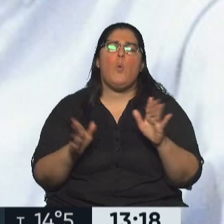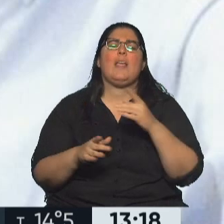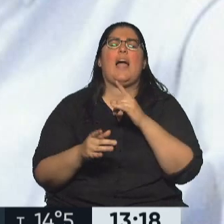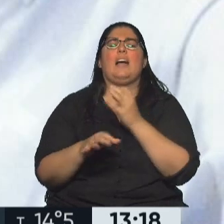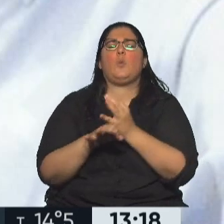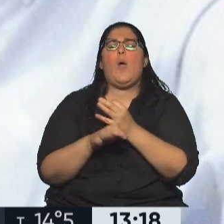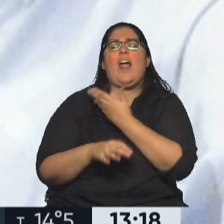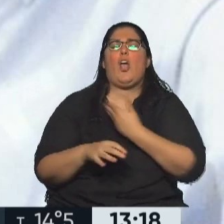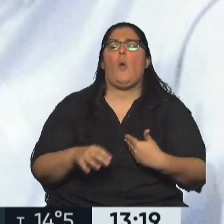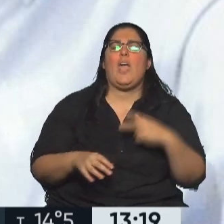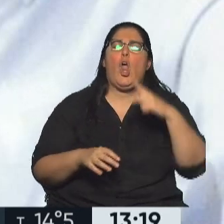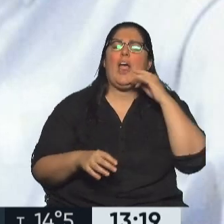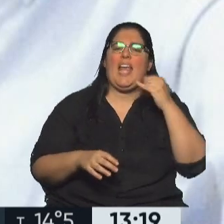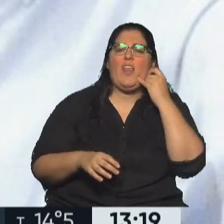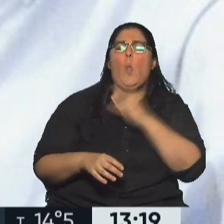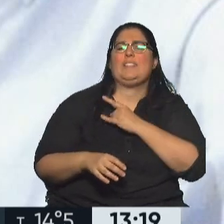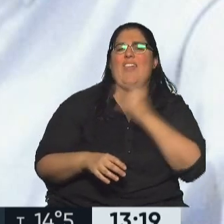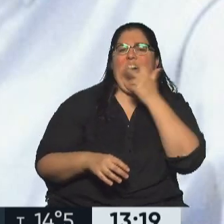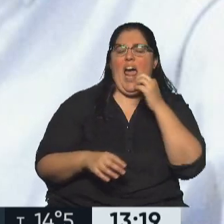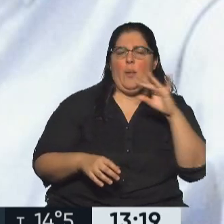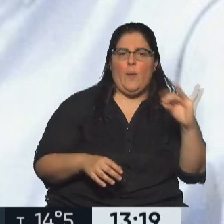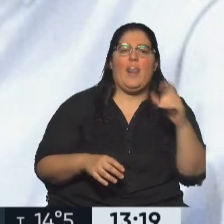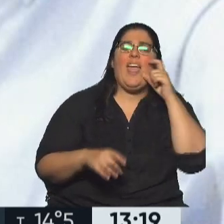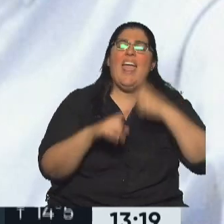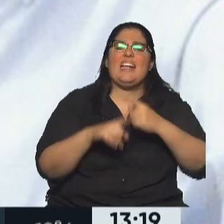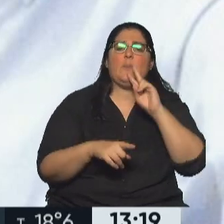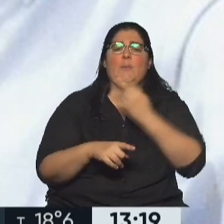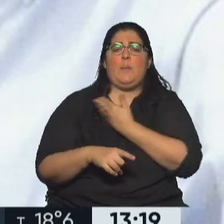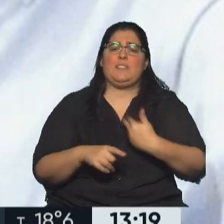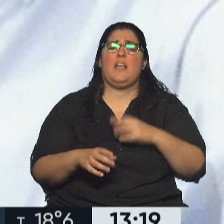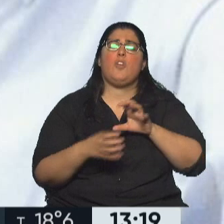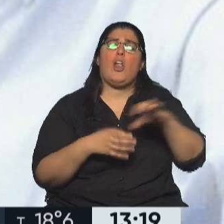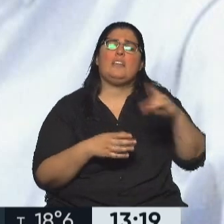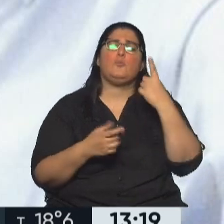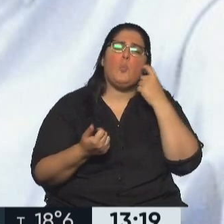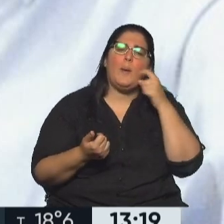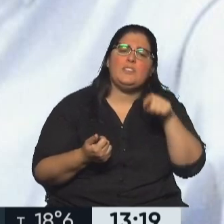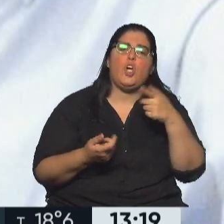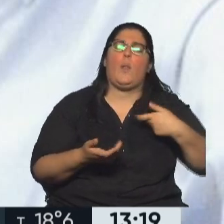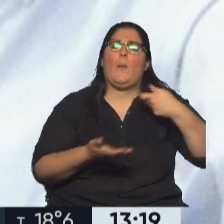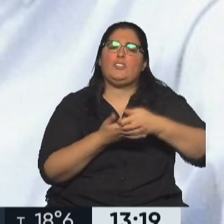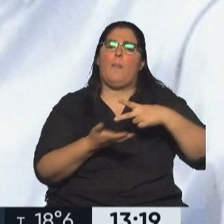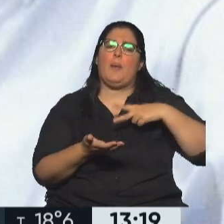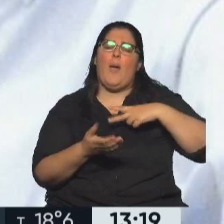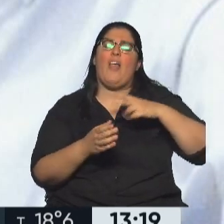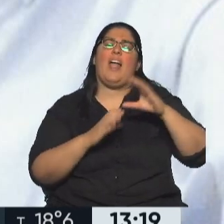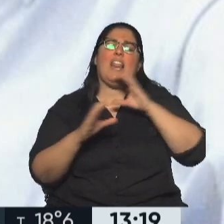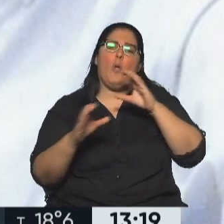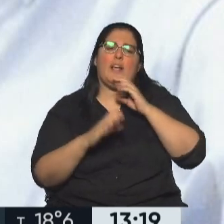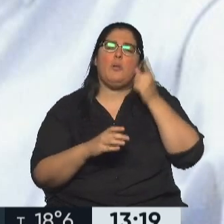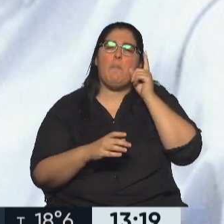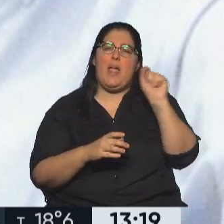de la Universidad de Harvard, ex vicepresidente del organismo supervisor de inversión privada en telecomunicaciones en Perú